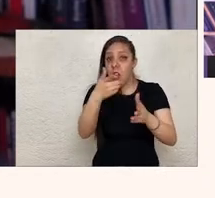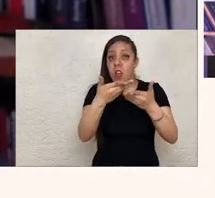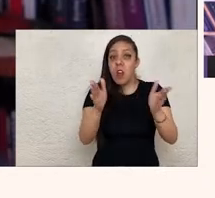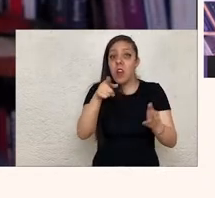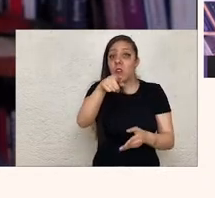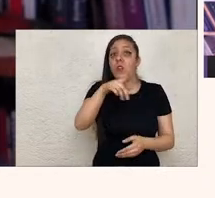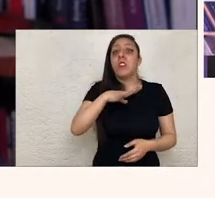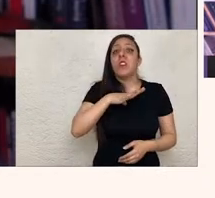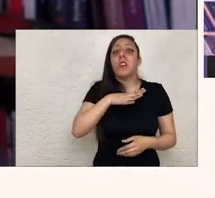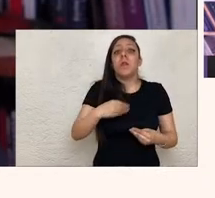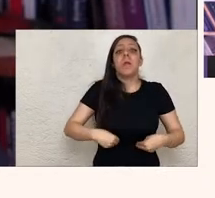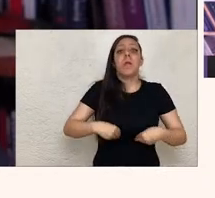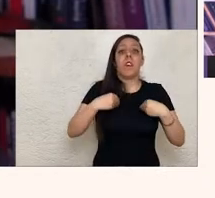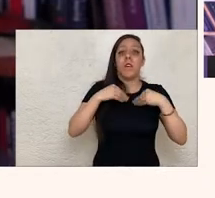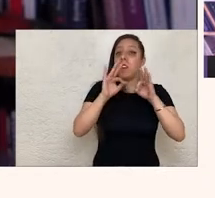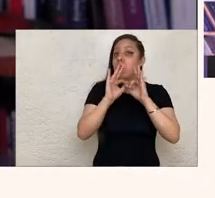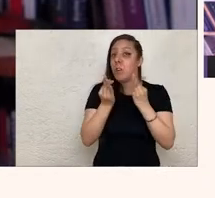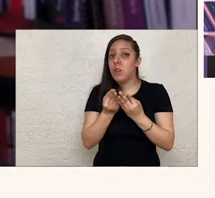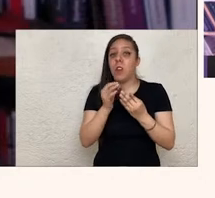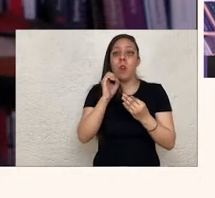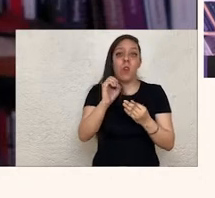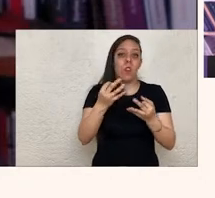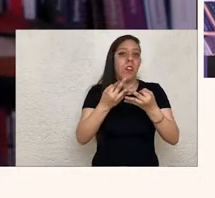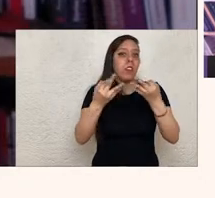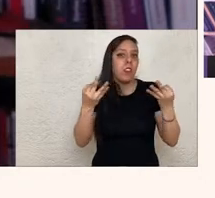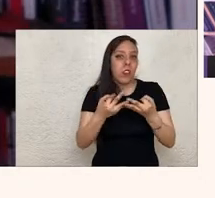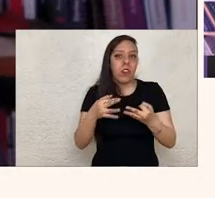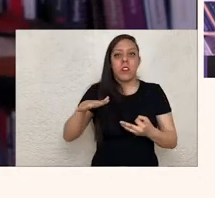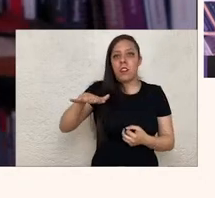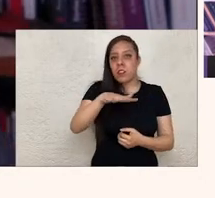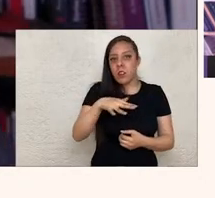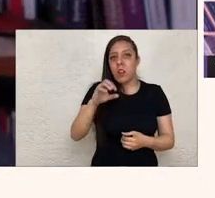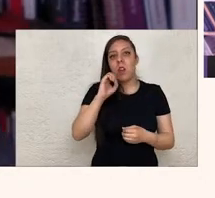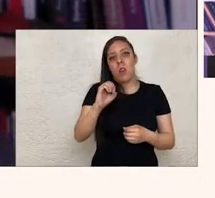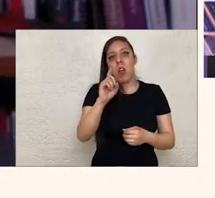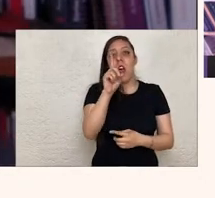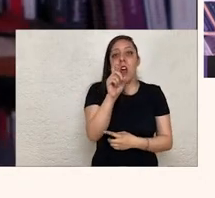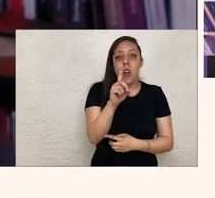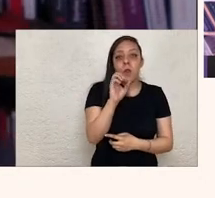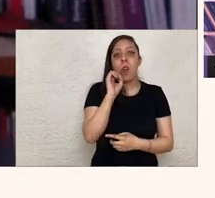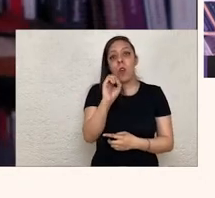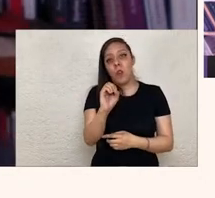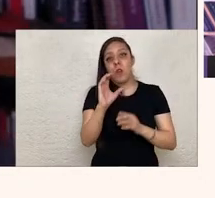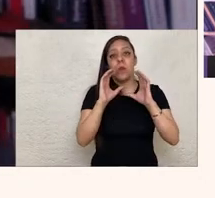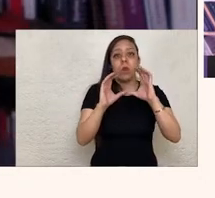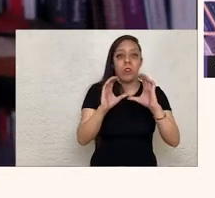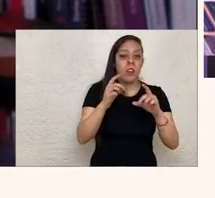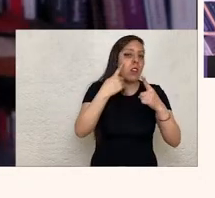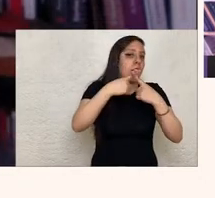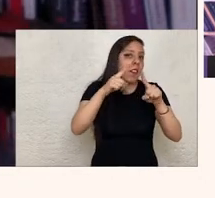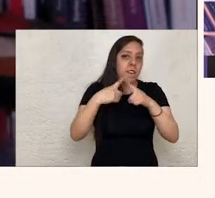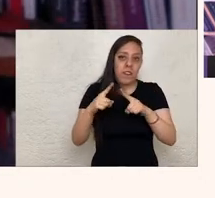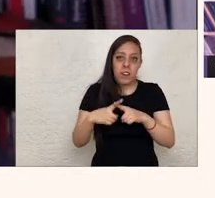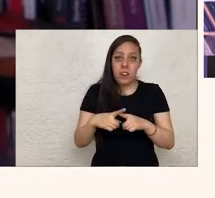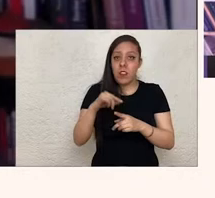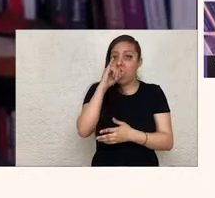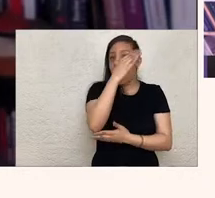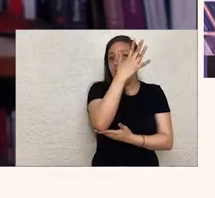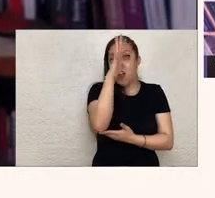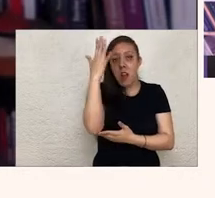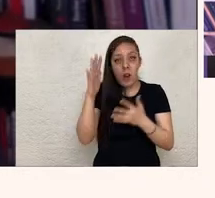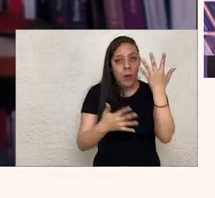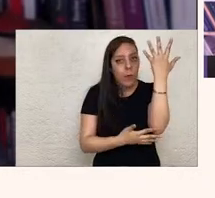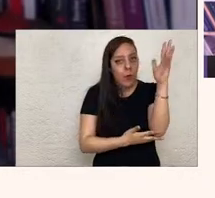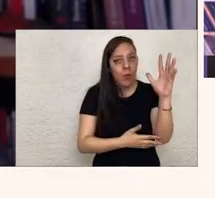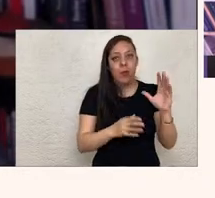de otra manera, tenemos que conservar los territorios, tenemos que comunalizar el agua y los recursos y los